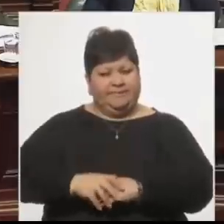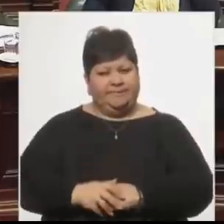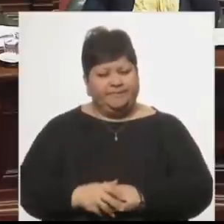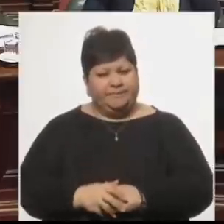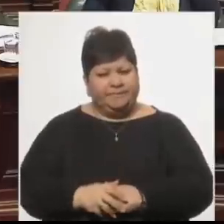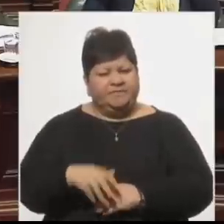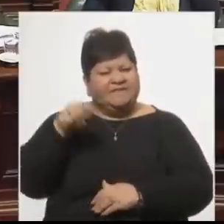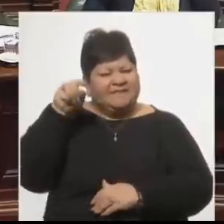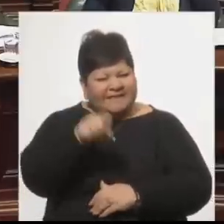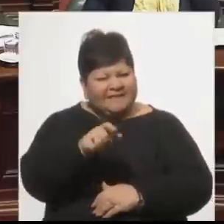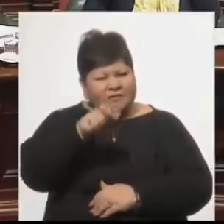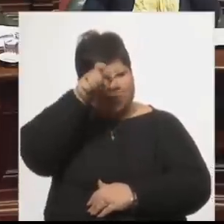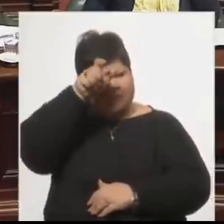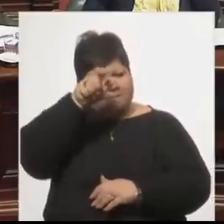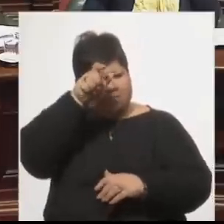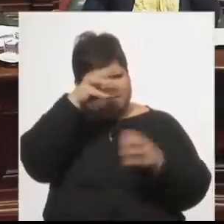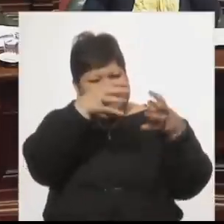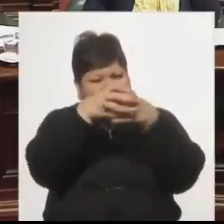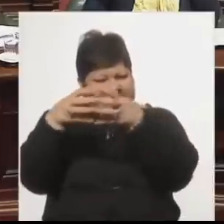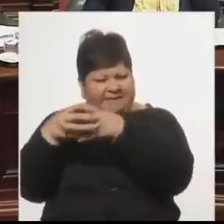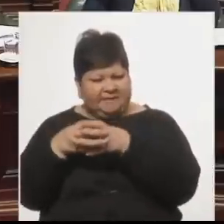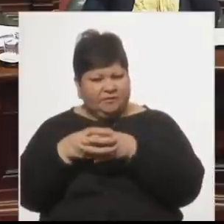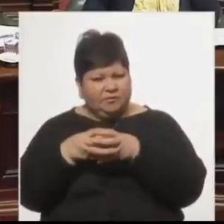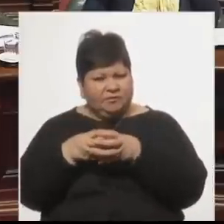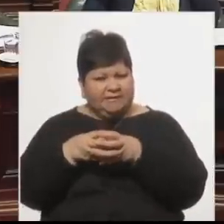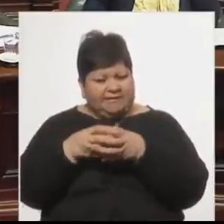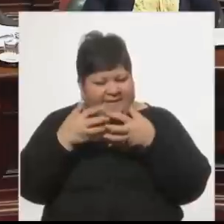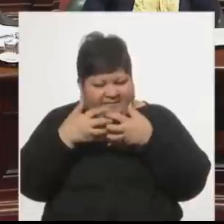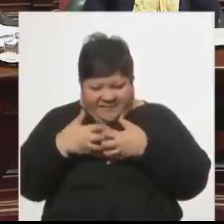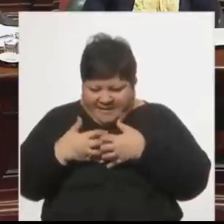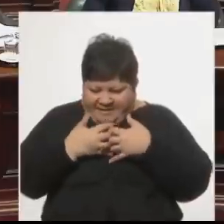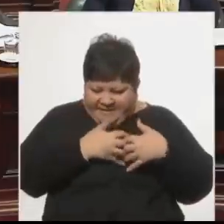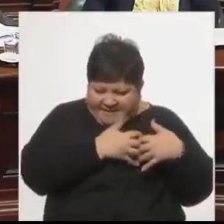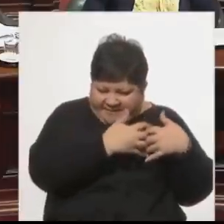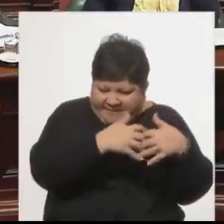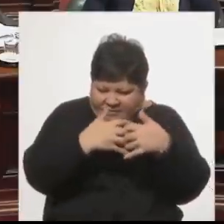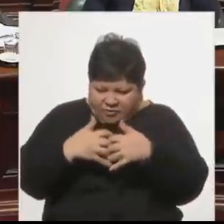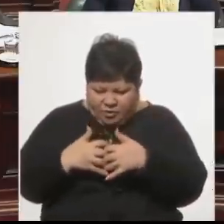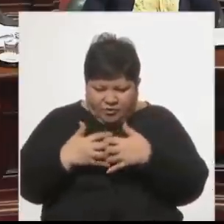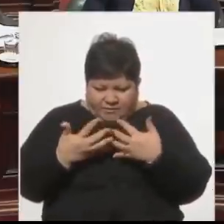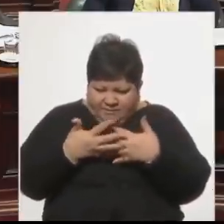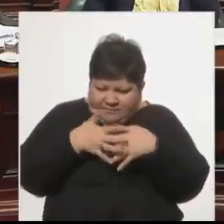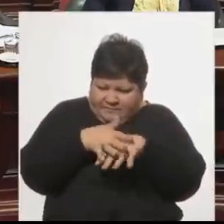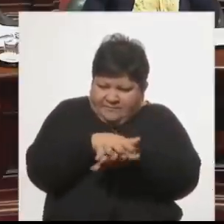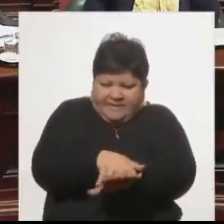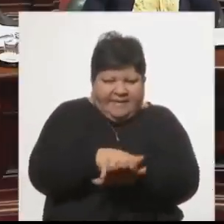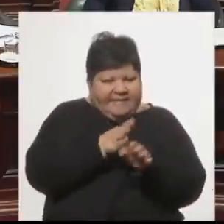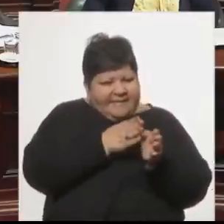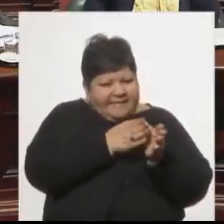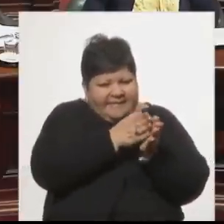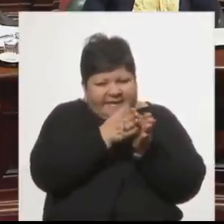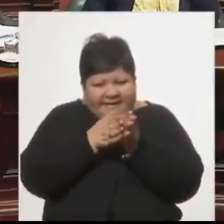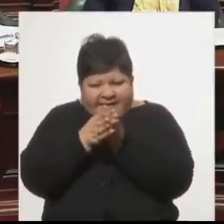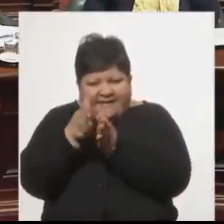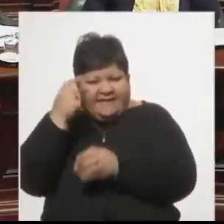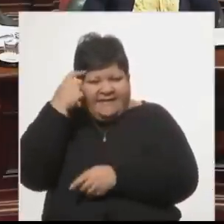los partidos. Los partidos son la vertebración de corrientes históricas, sin ninguna duda.